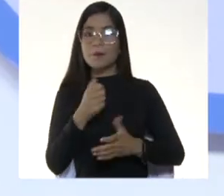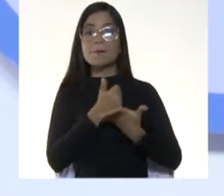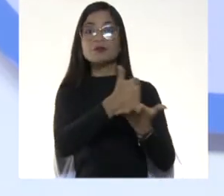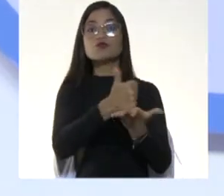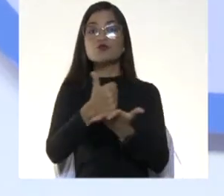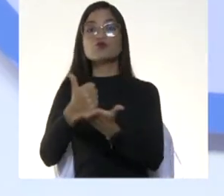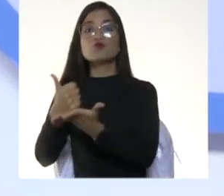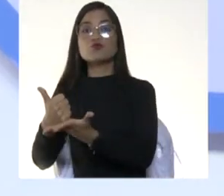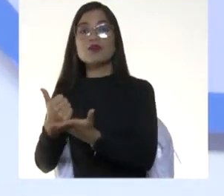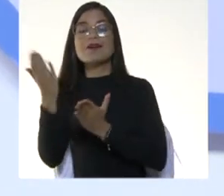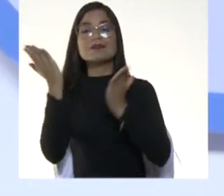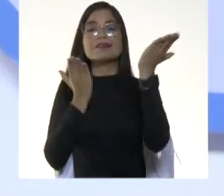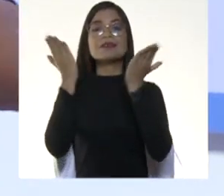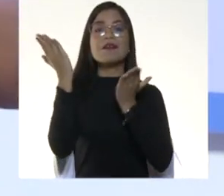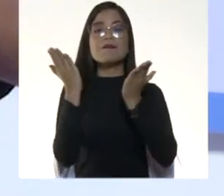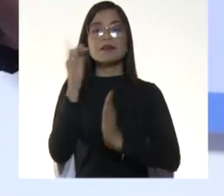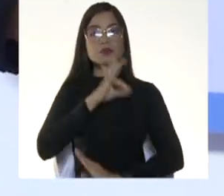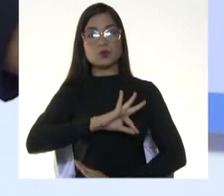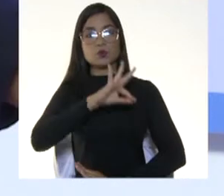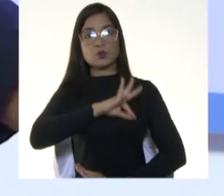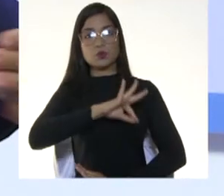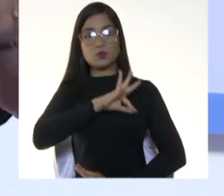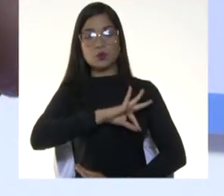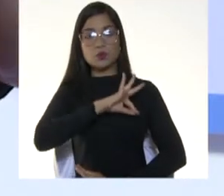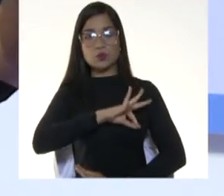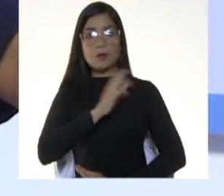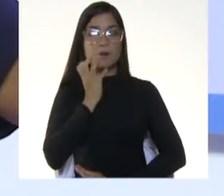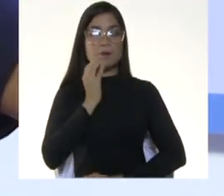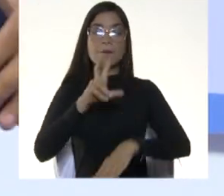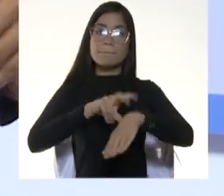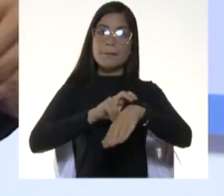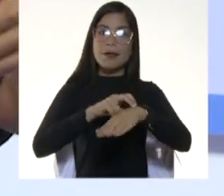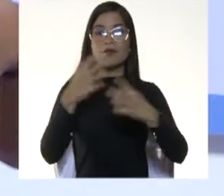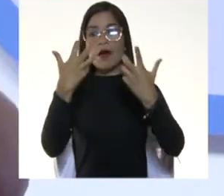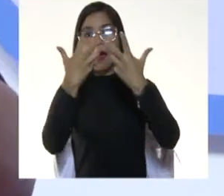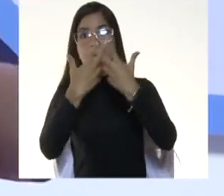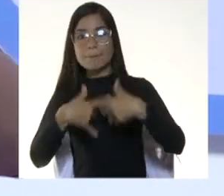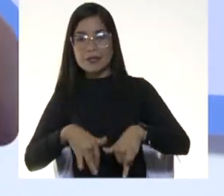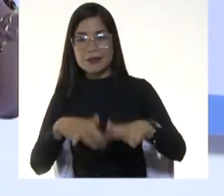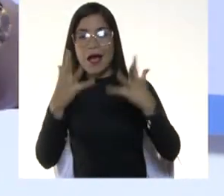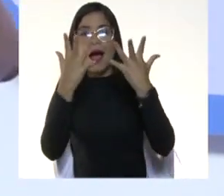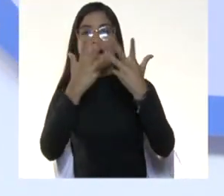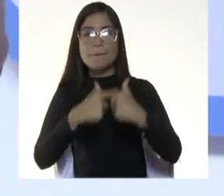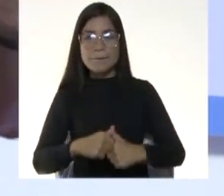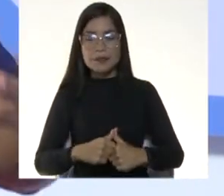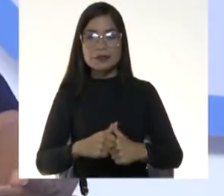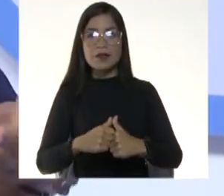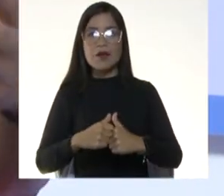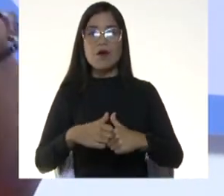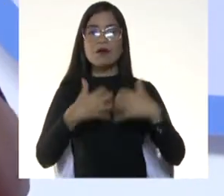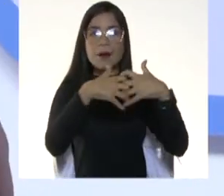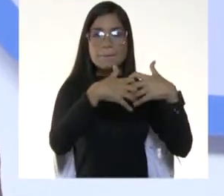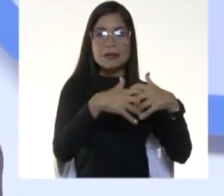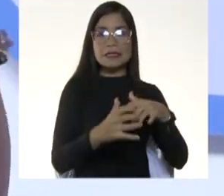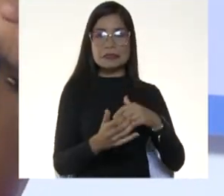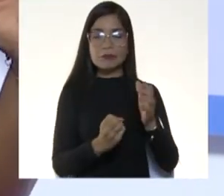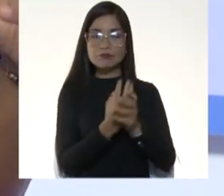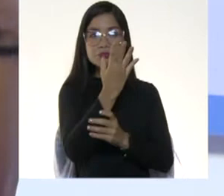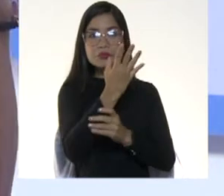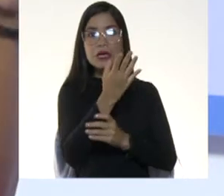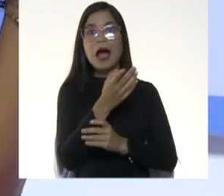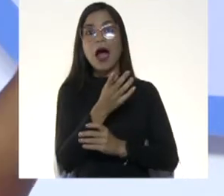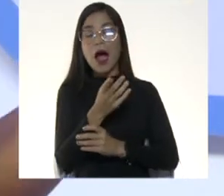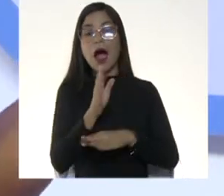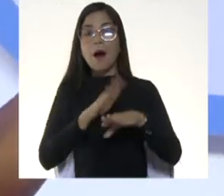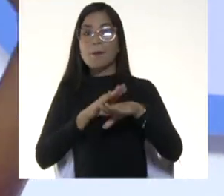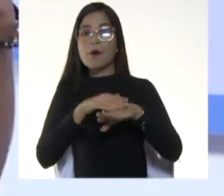un servicio social. El que es administrador, el que tiene una empresa es porque está prestando un servicio alimenticio. Y lamentándolo